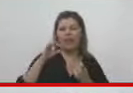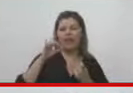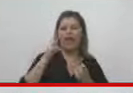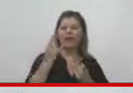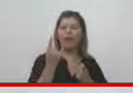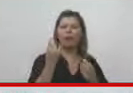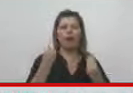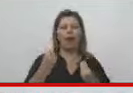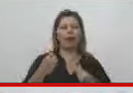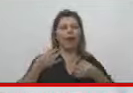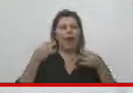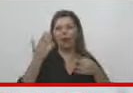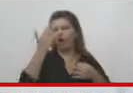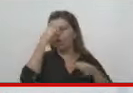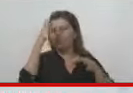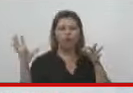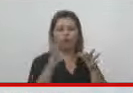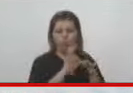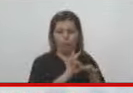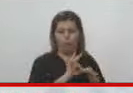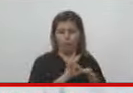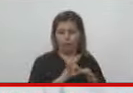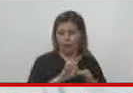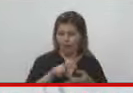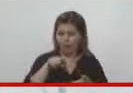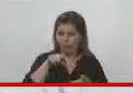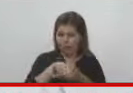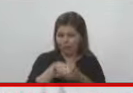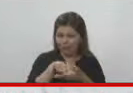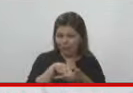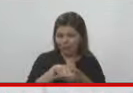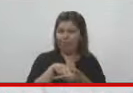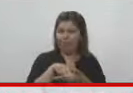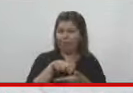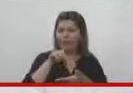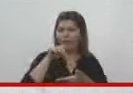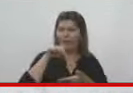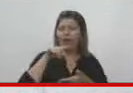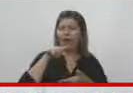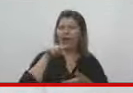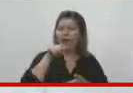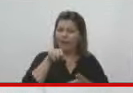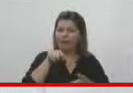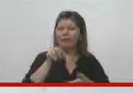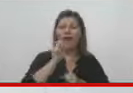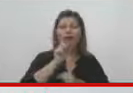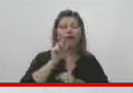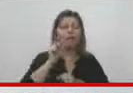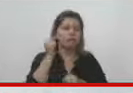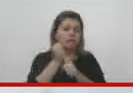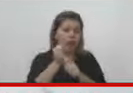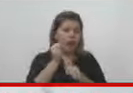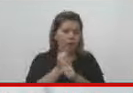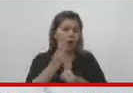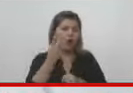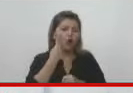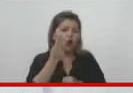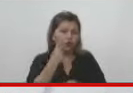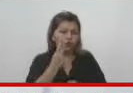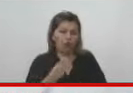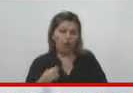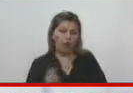para ser constitucional. Y ese exclusivamente es el rol de control que tiene el Congreso